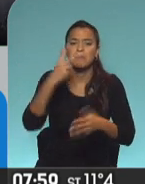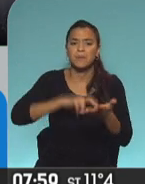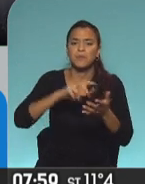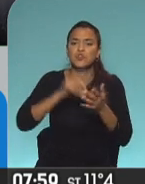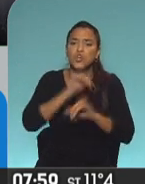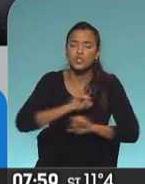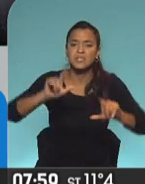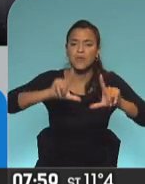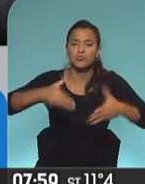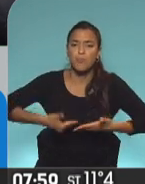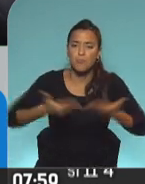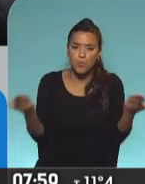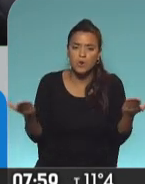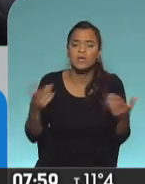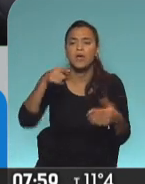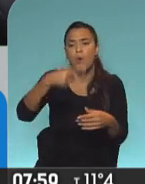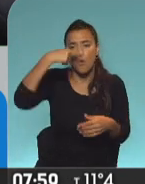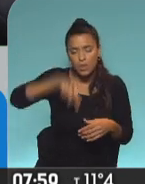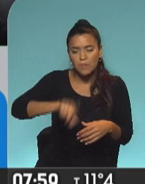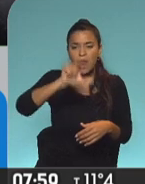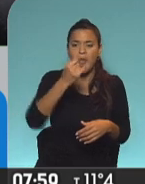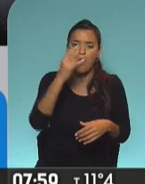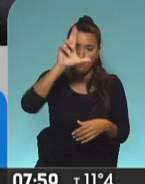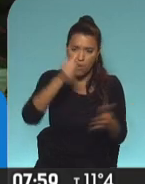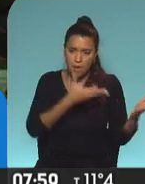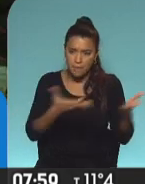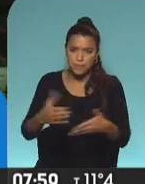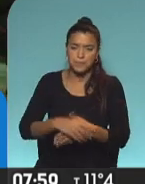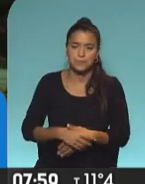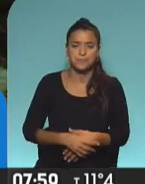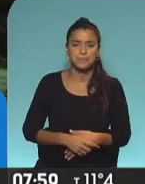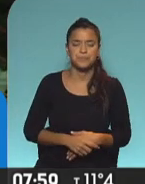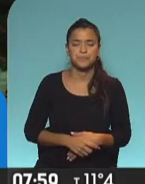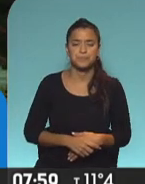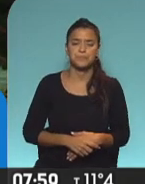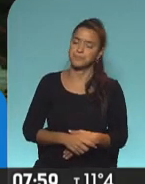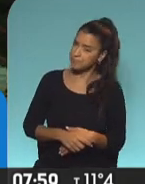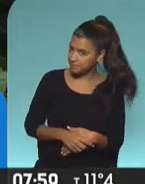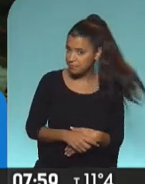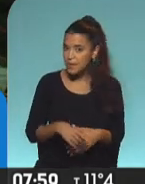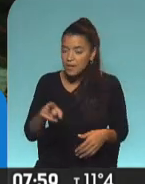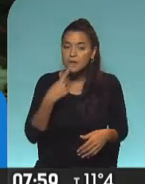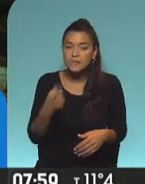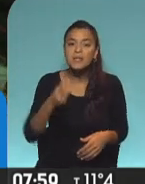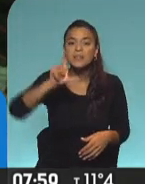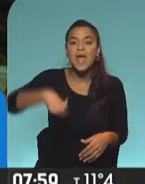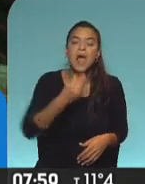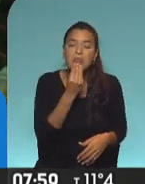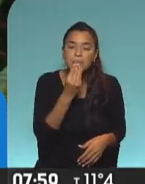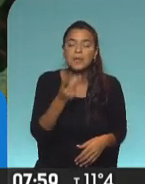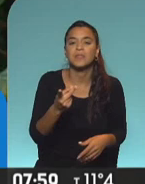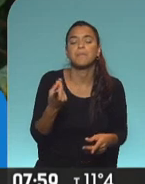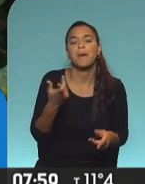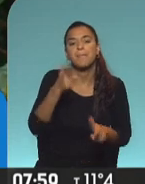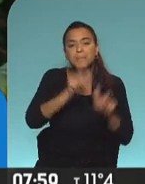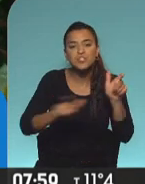de Noticias de la Televisión Pública. Cierra la nota Laura Maiocchi. Ministro, el esbozo de una tarjeta alimentar para aquellos